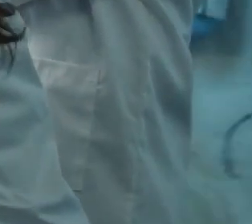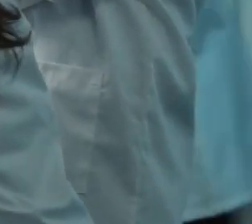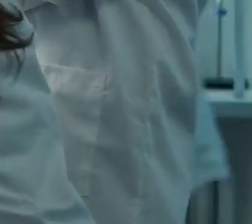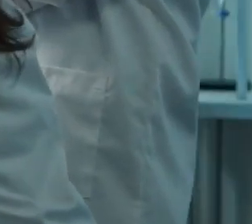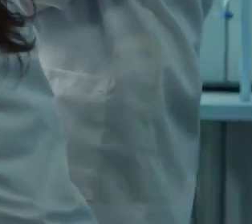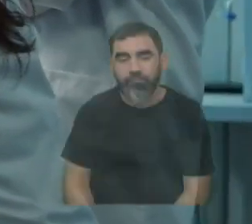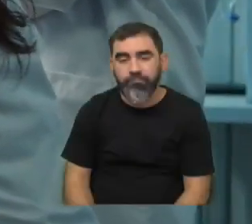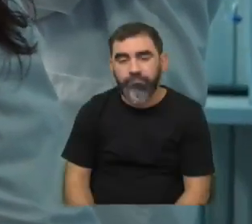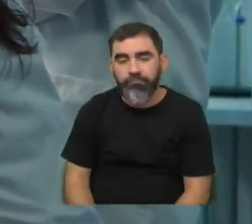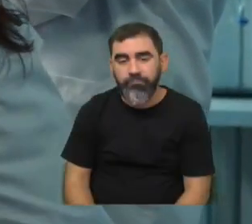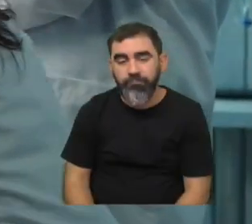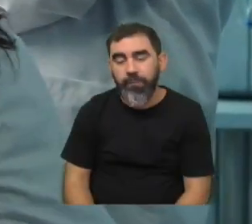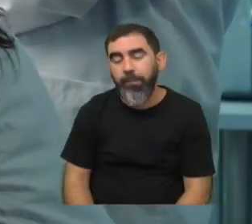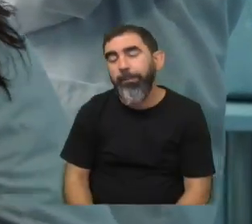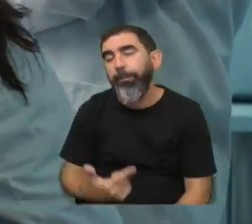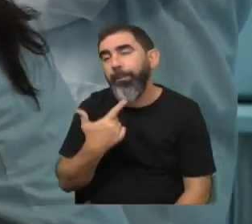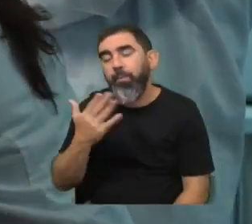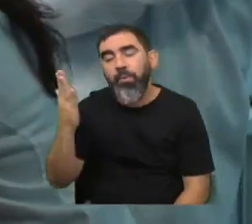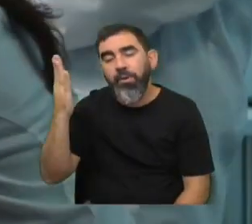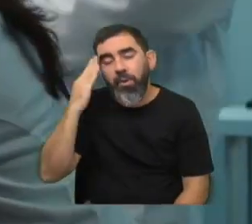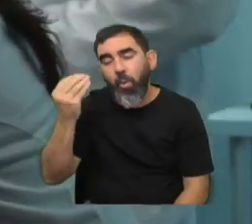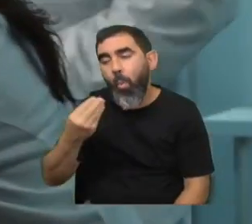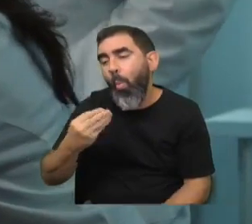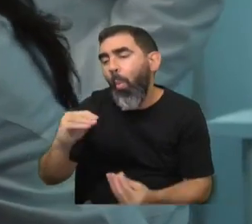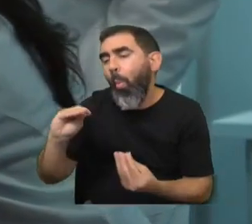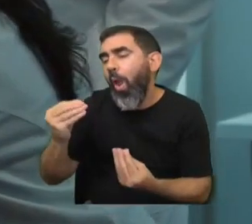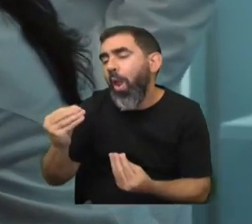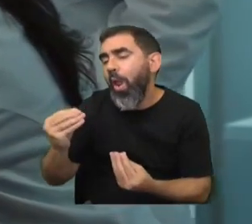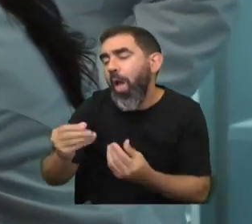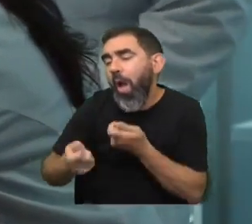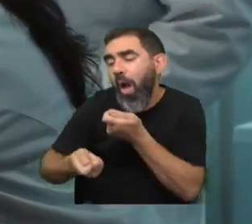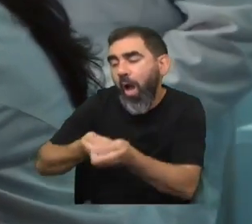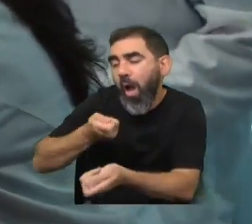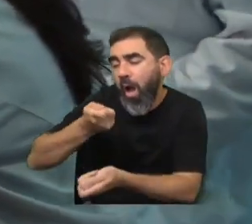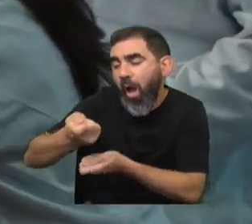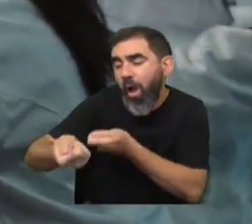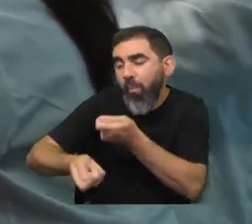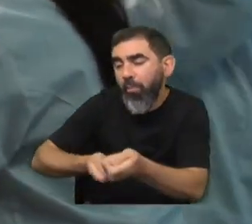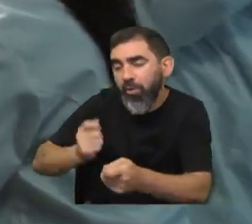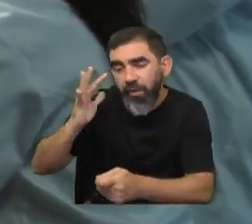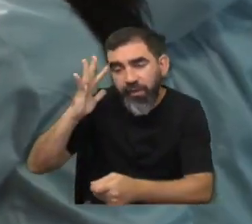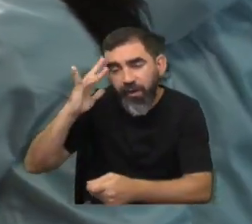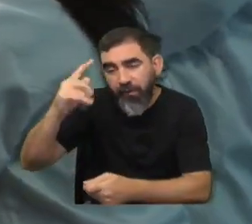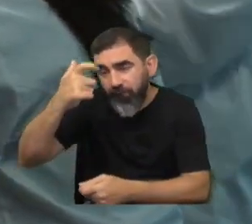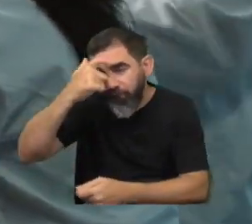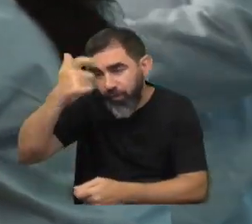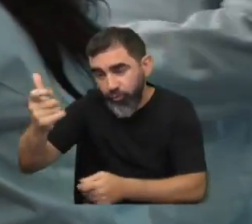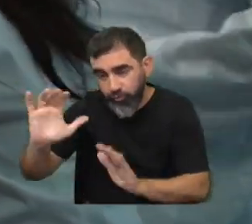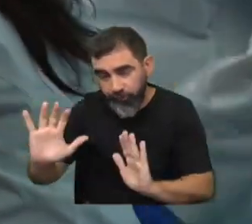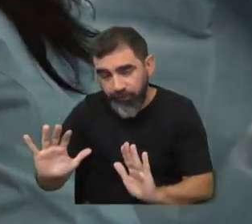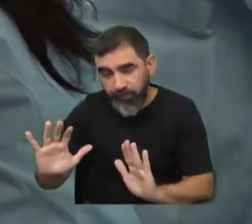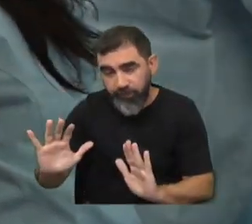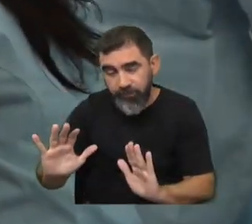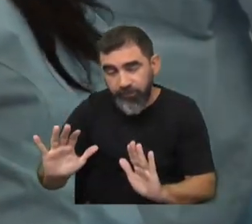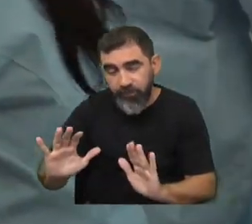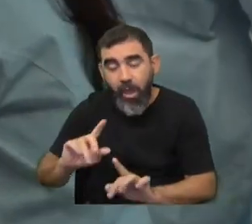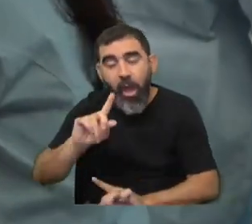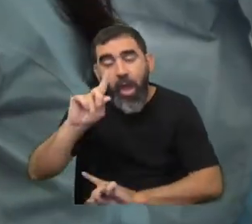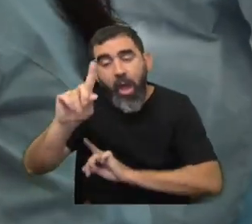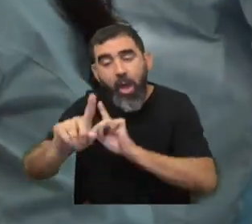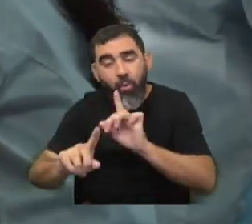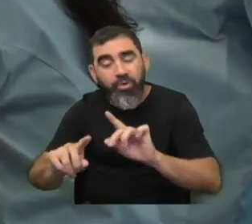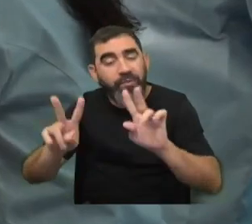O si quisiéramos saber cuáles son los aportes que podría llegar a ser la filosofía de la ciencia sobre